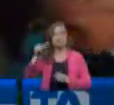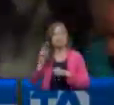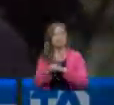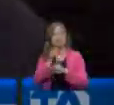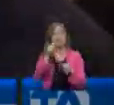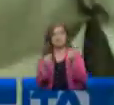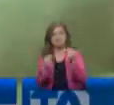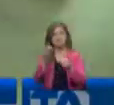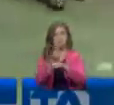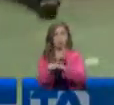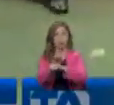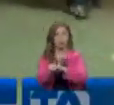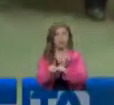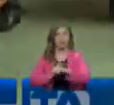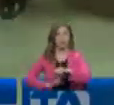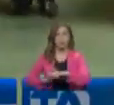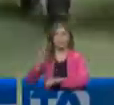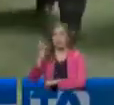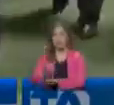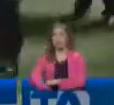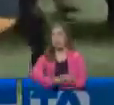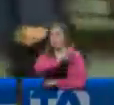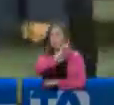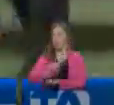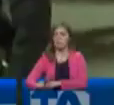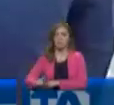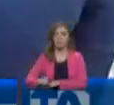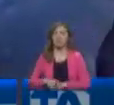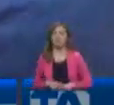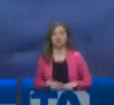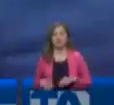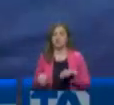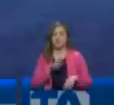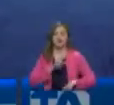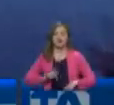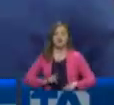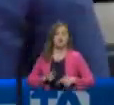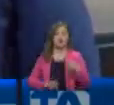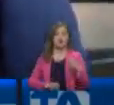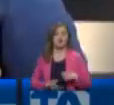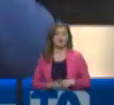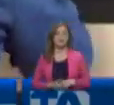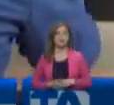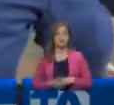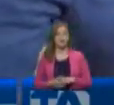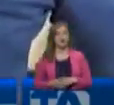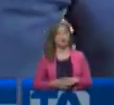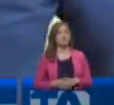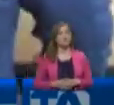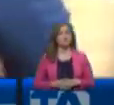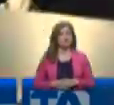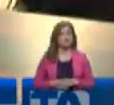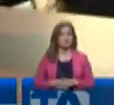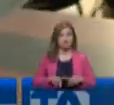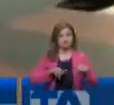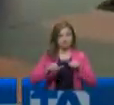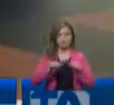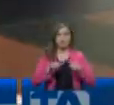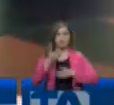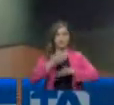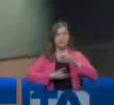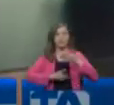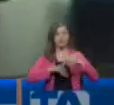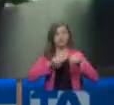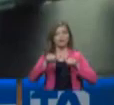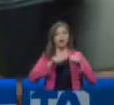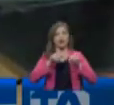autónomo descentralizado del Distrito Metropolitano de Quito para actividades personales. Además que se implemente el sistema de gestión documental,